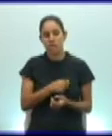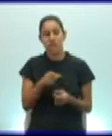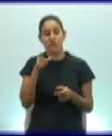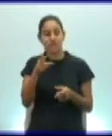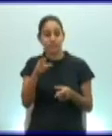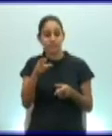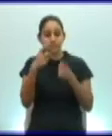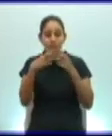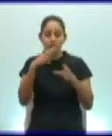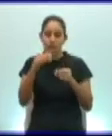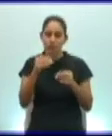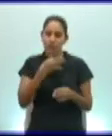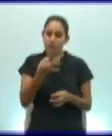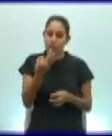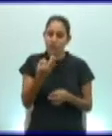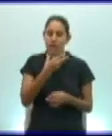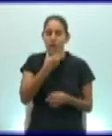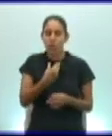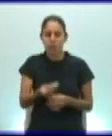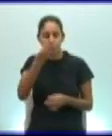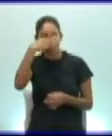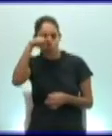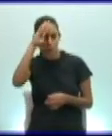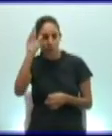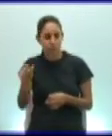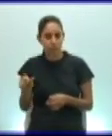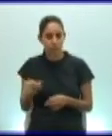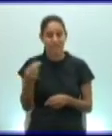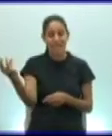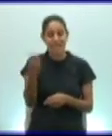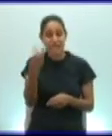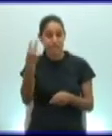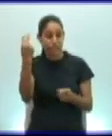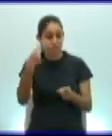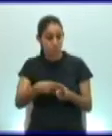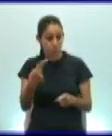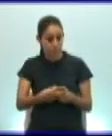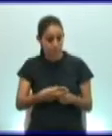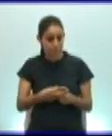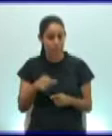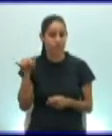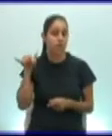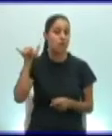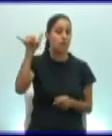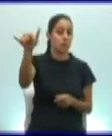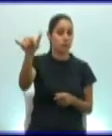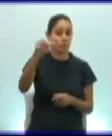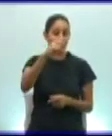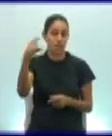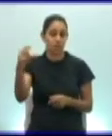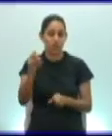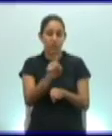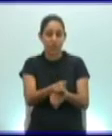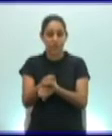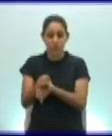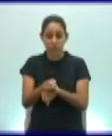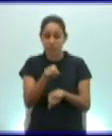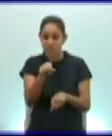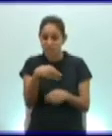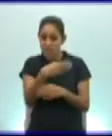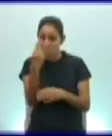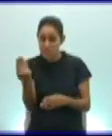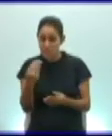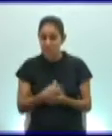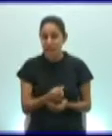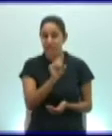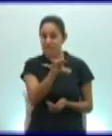destacar para hablar de la juventud cubana. Ahí está el nombre de los 3 aeropuertos donde fueron bombardeados en este momento, ese día 15 de abril,